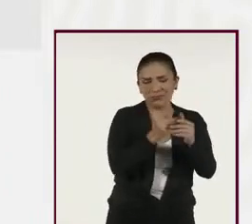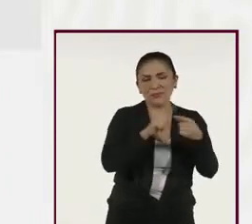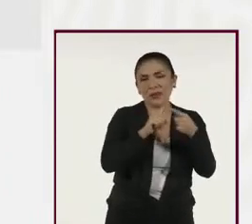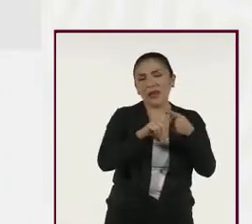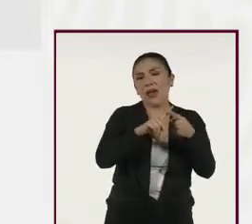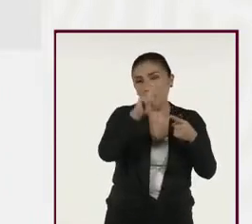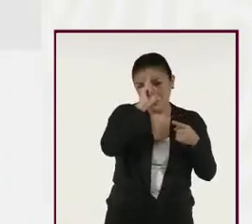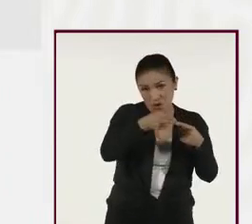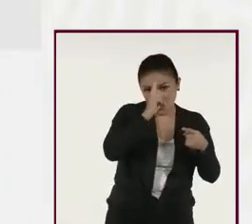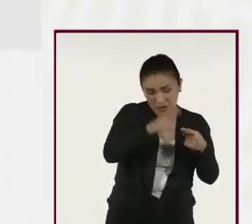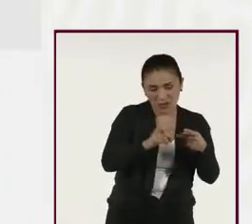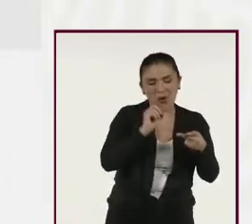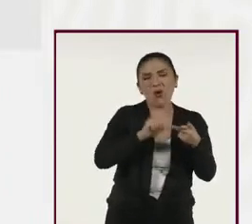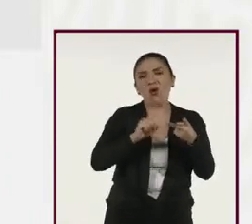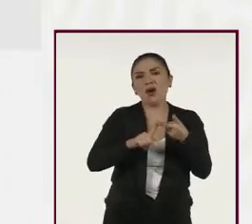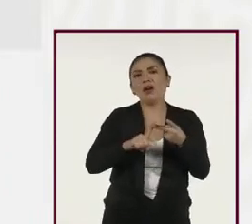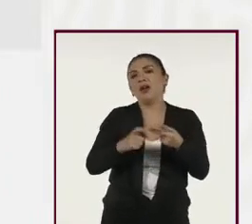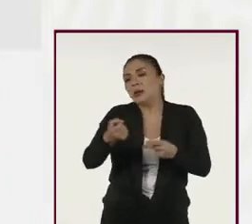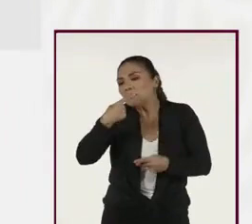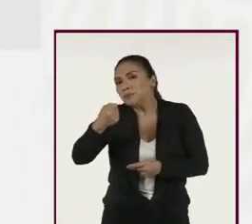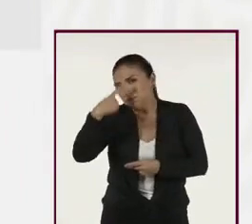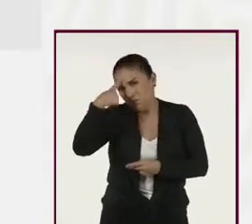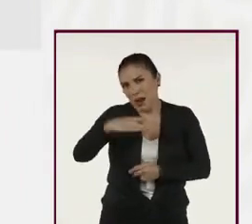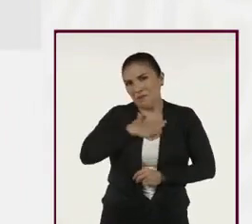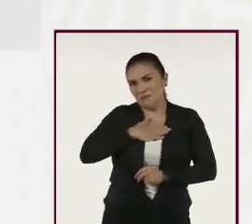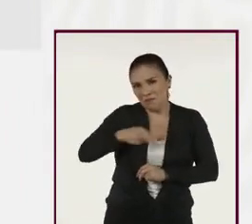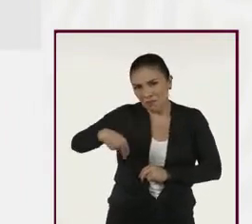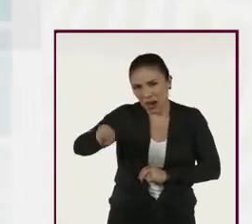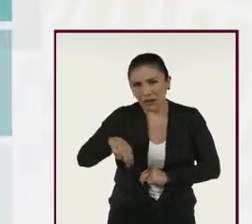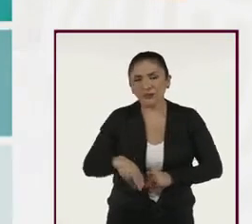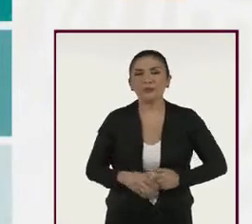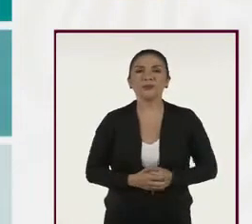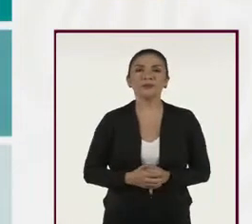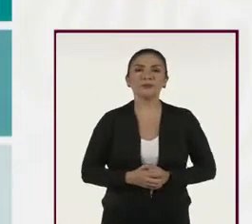purgativa. Y ahora sí, en la que sigue,